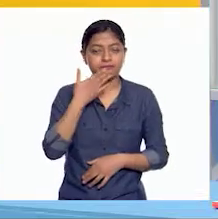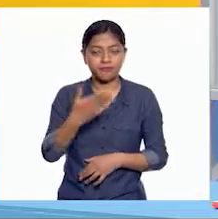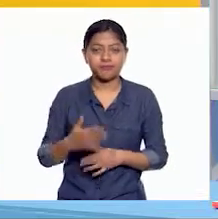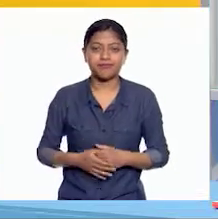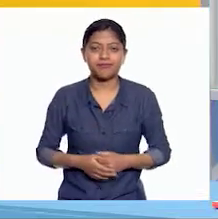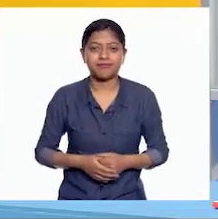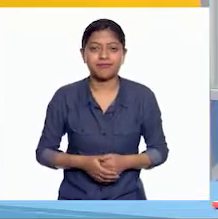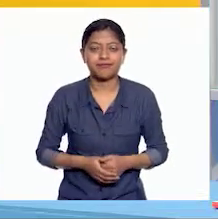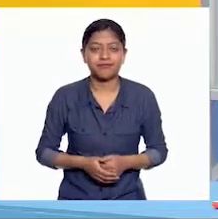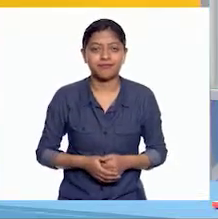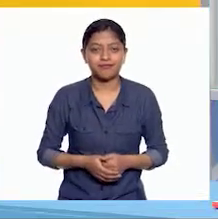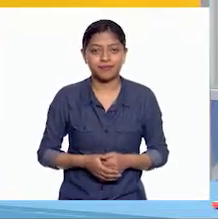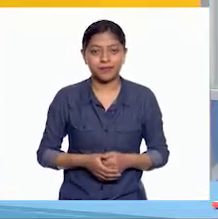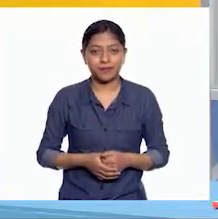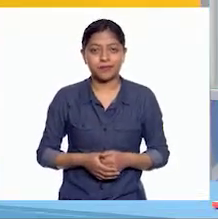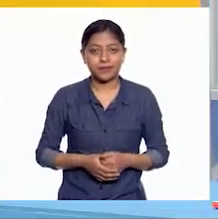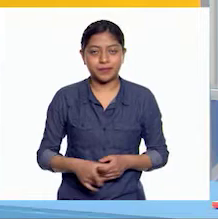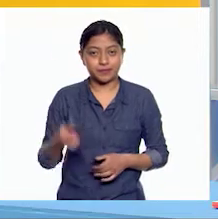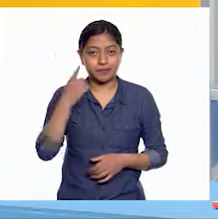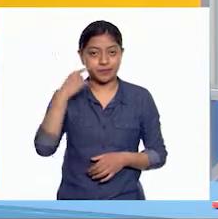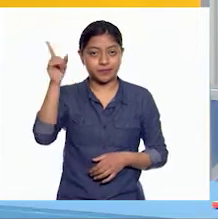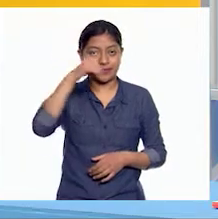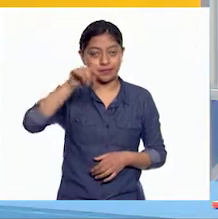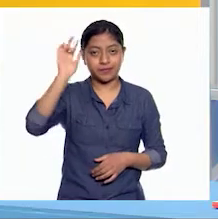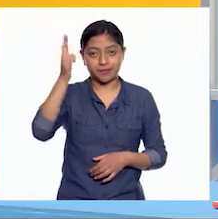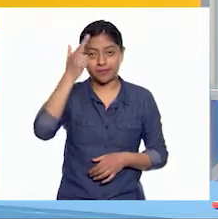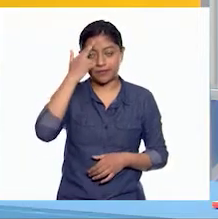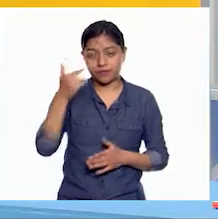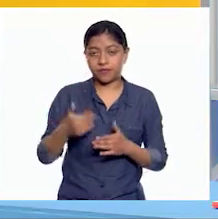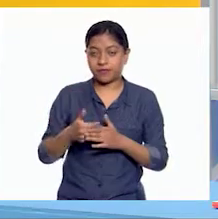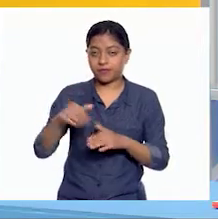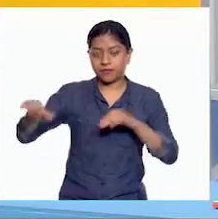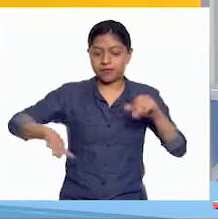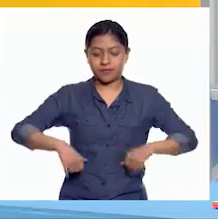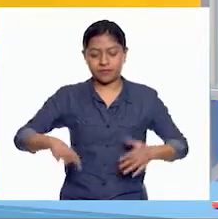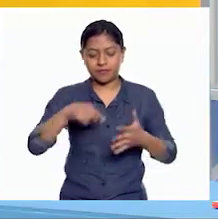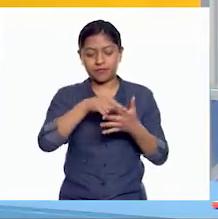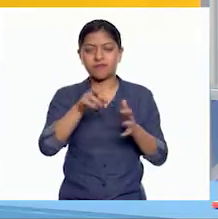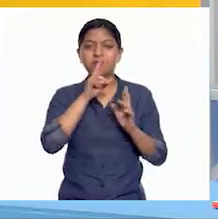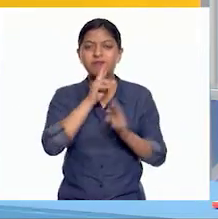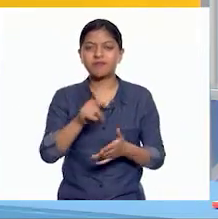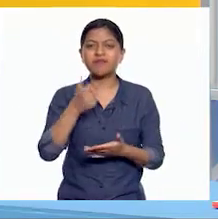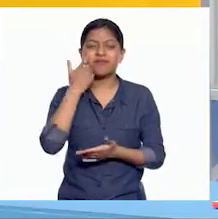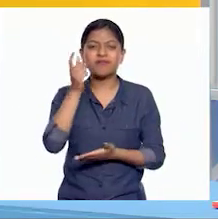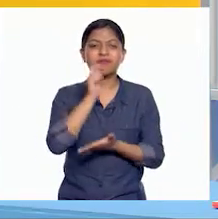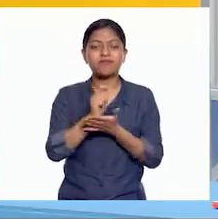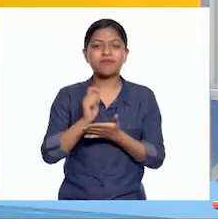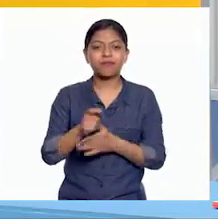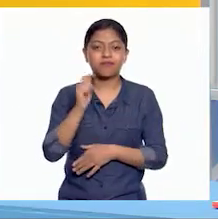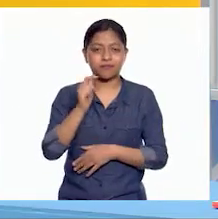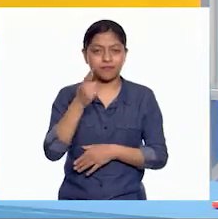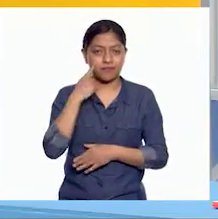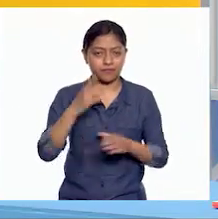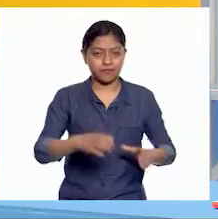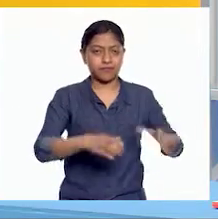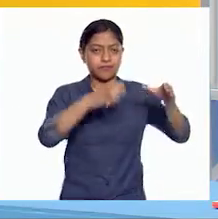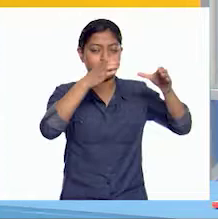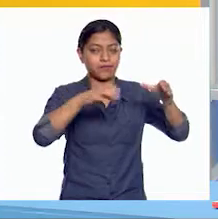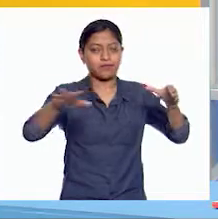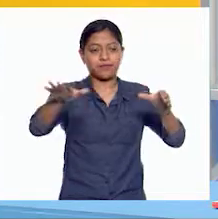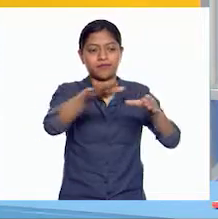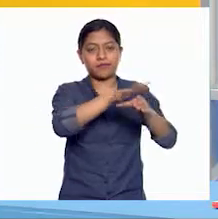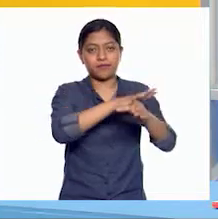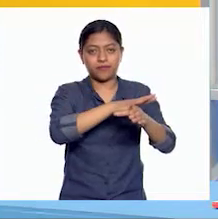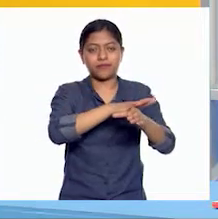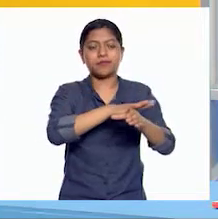Exactamente. Vamos a recordar lo que nos solicita el libro. Pensemos en un garrafón más que